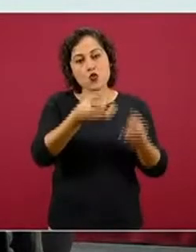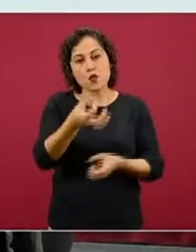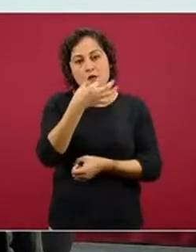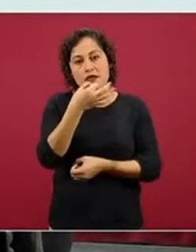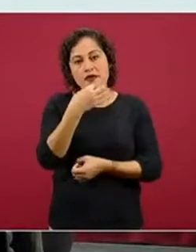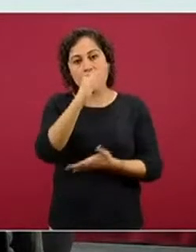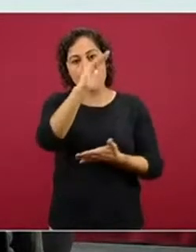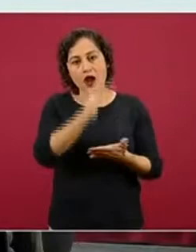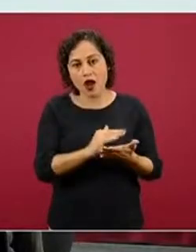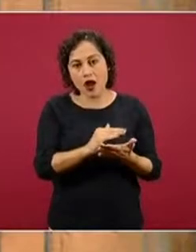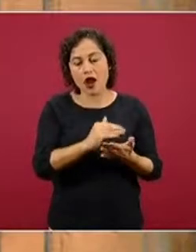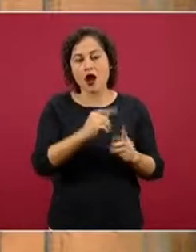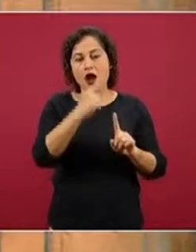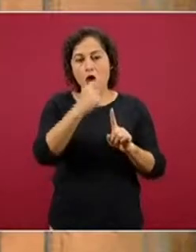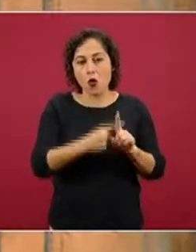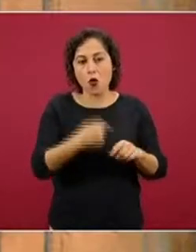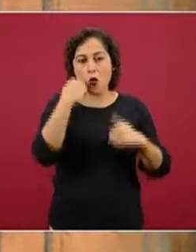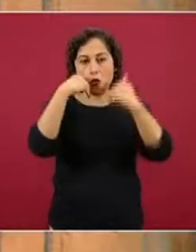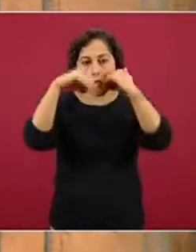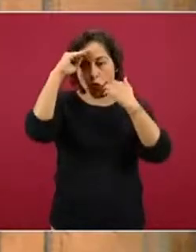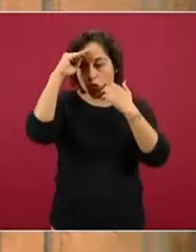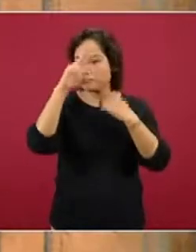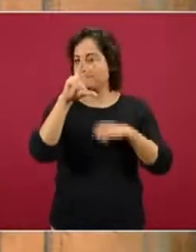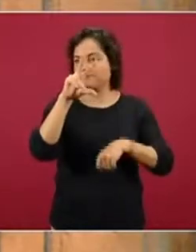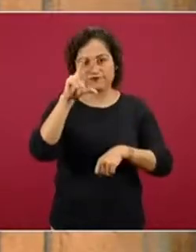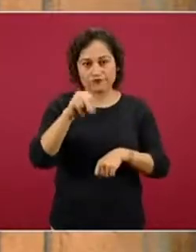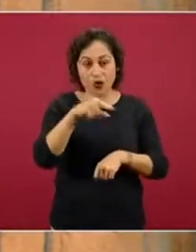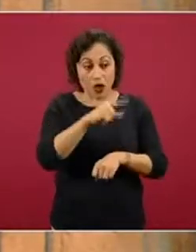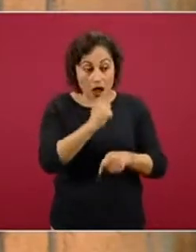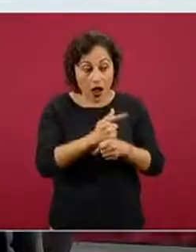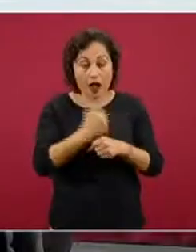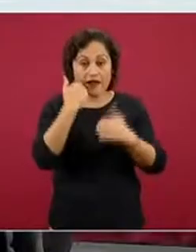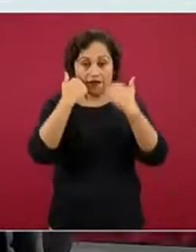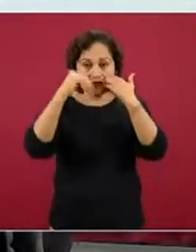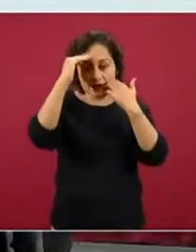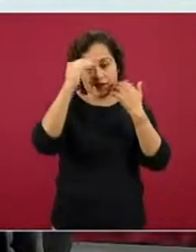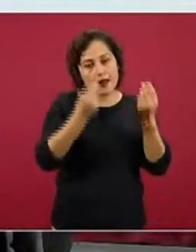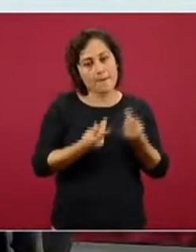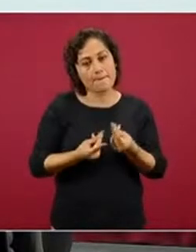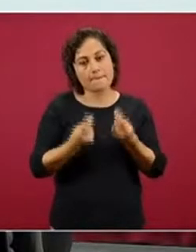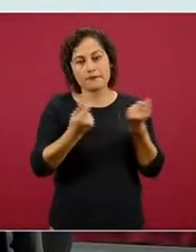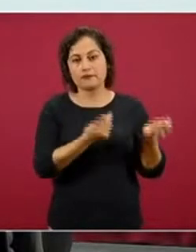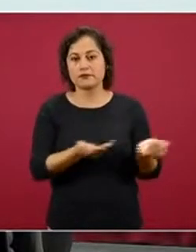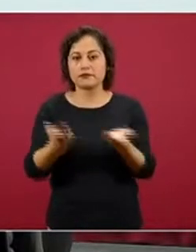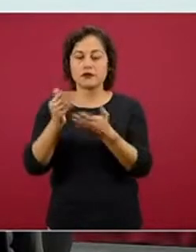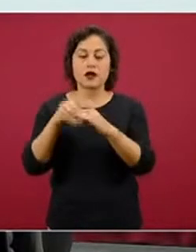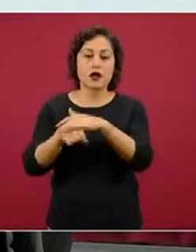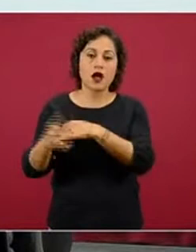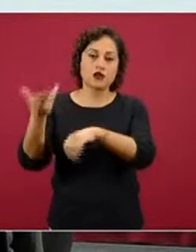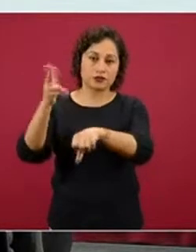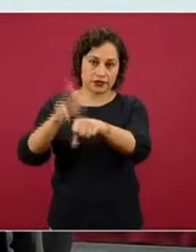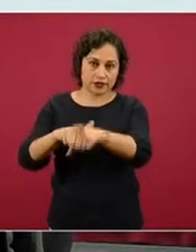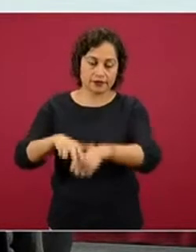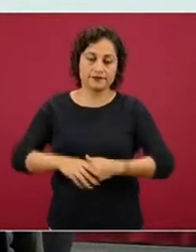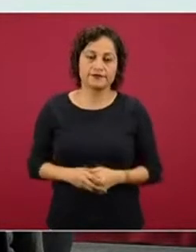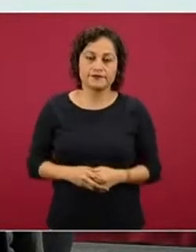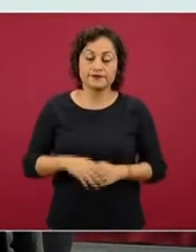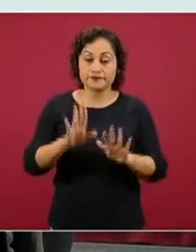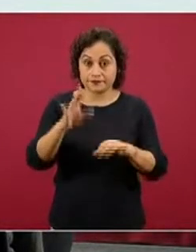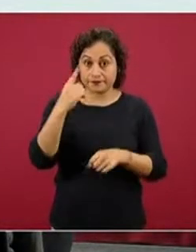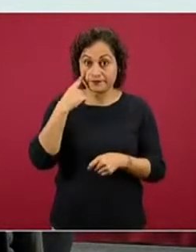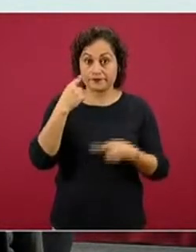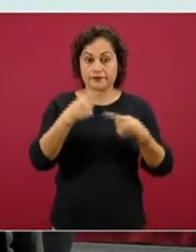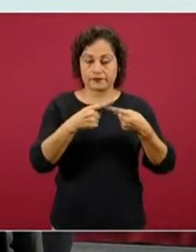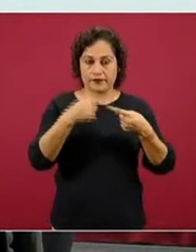no automedicar y siempre acudir al centro de salud. Esto es un mensaje muy importante. Dentro de la sintomatología, como les decía,